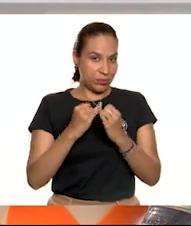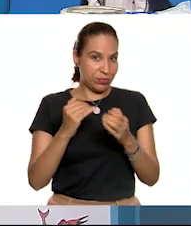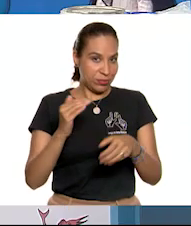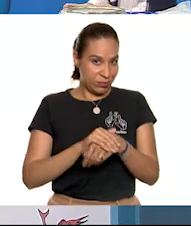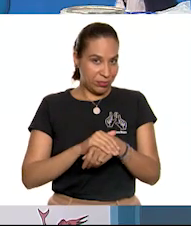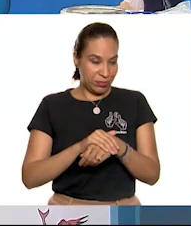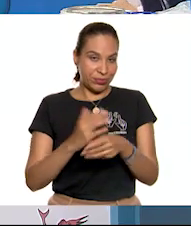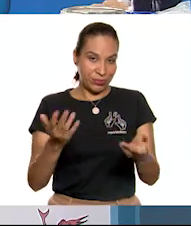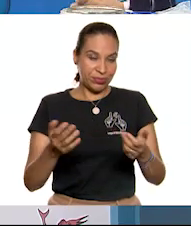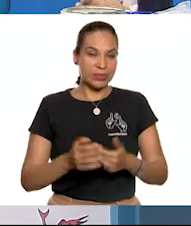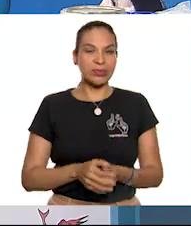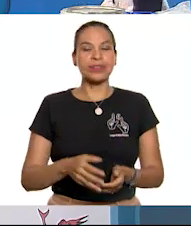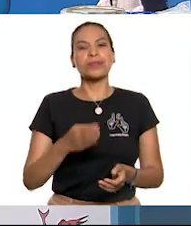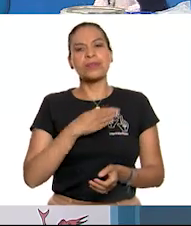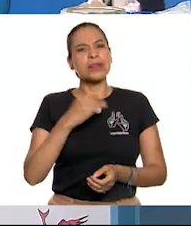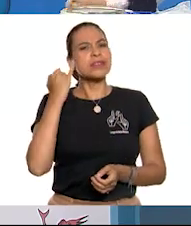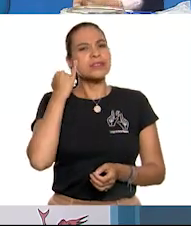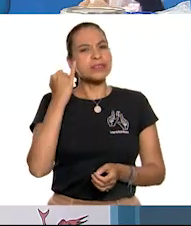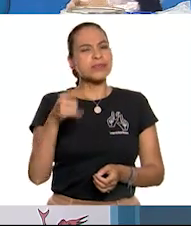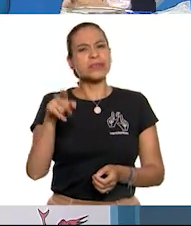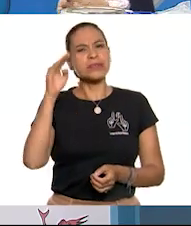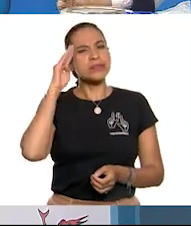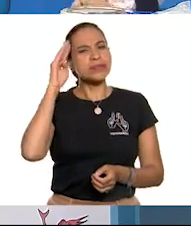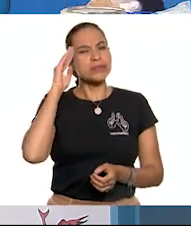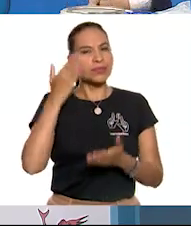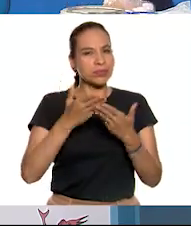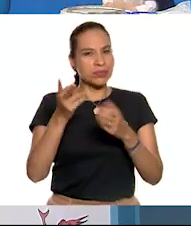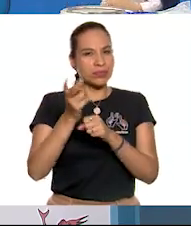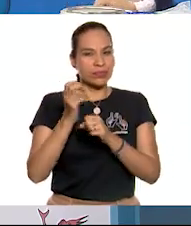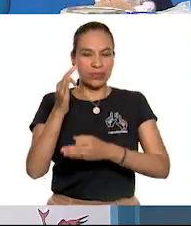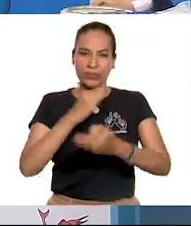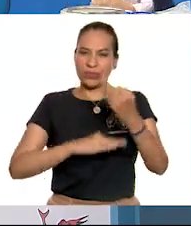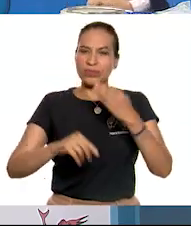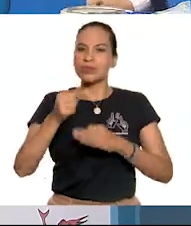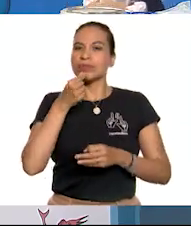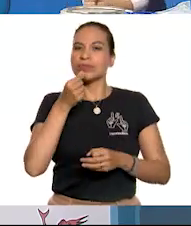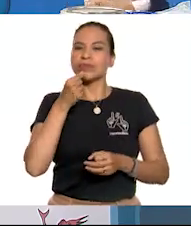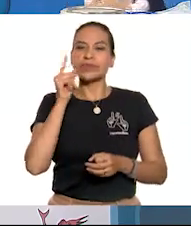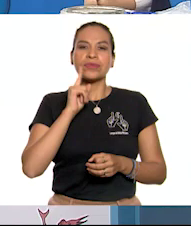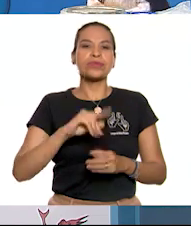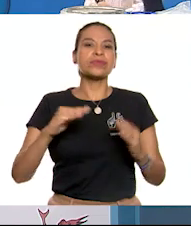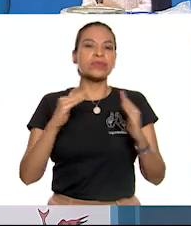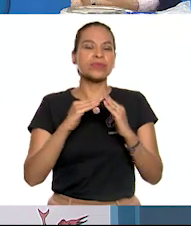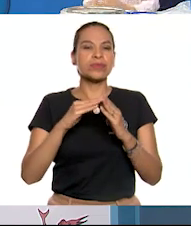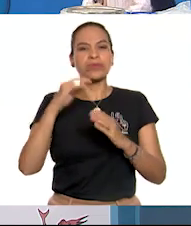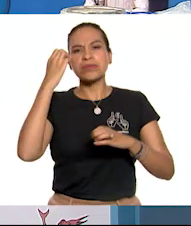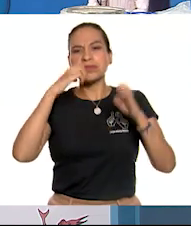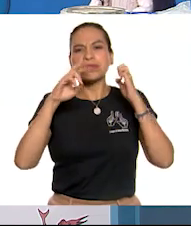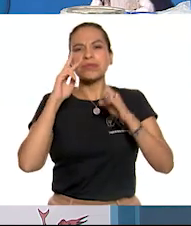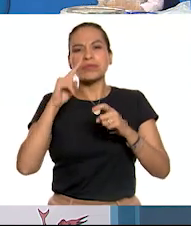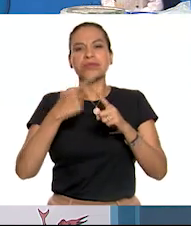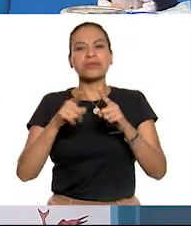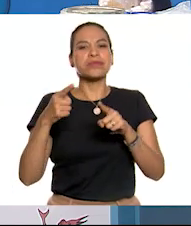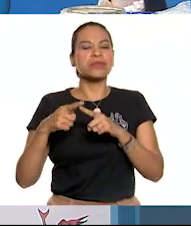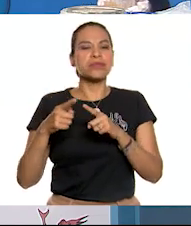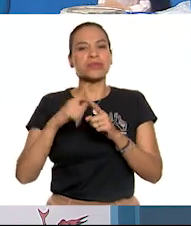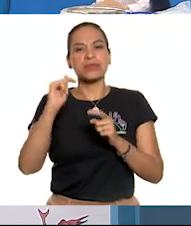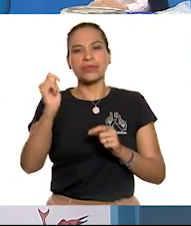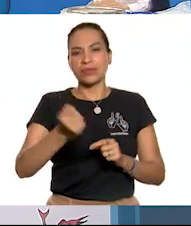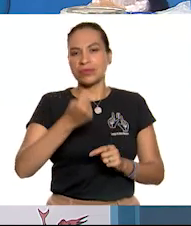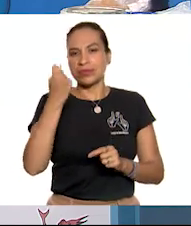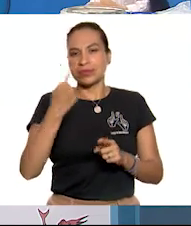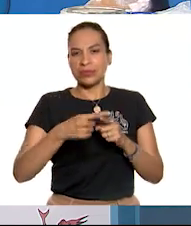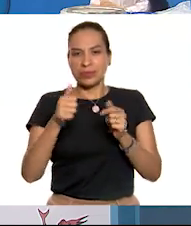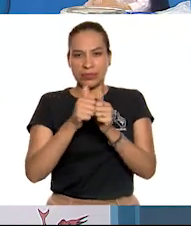amigos? Muy buena idea. ¿Qué te parece si invitamos a todas las niñas y los niños en casa a que experimenten con las diferentes técnicas